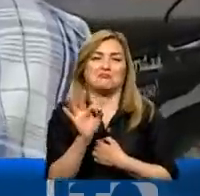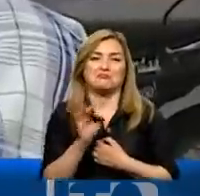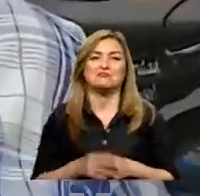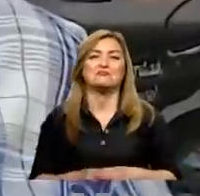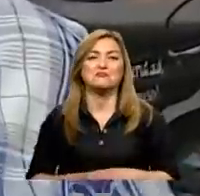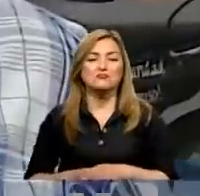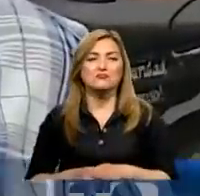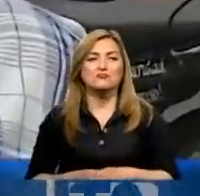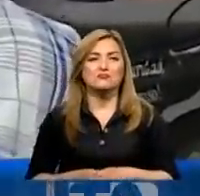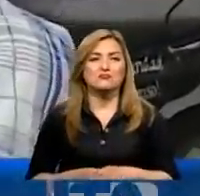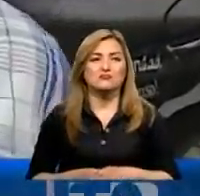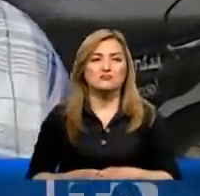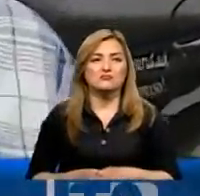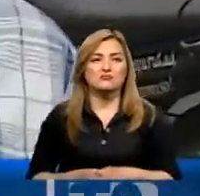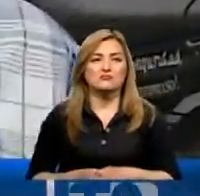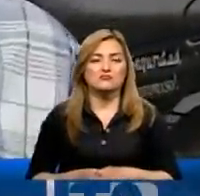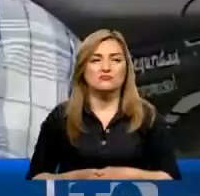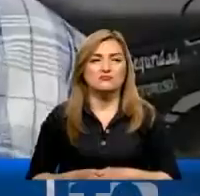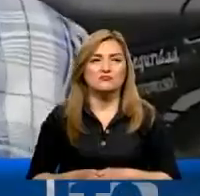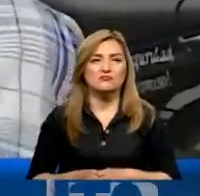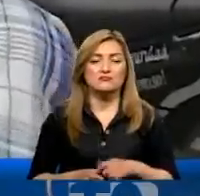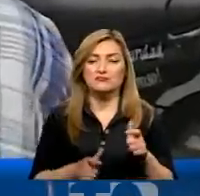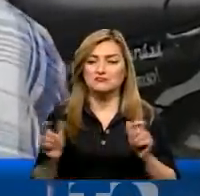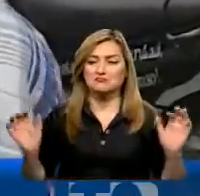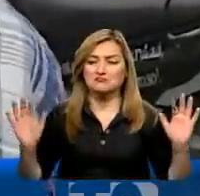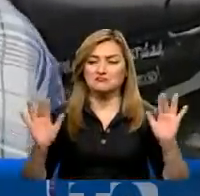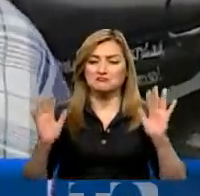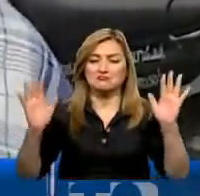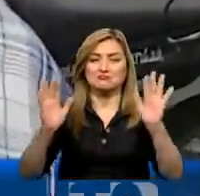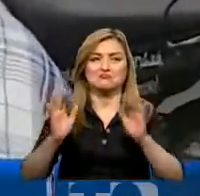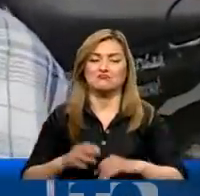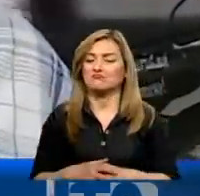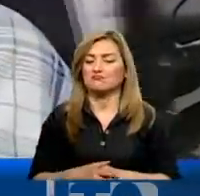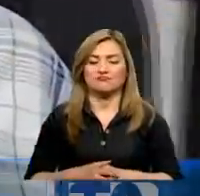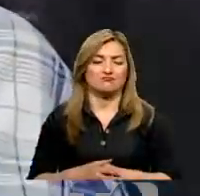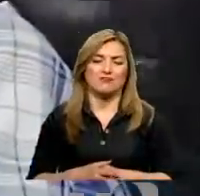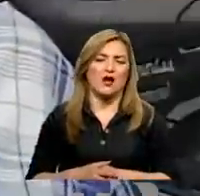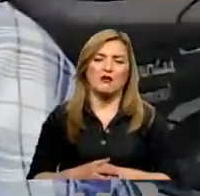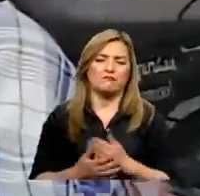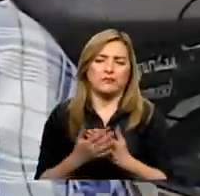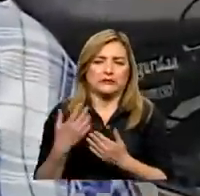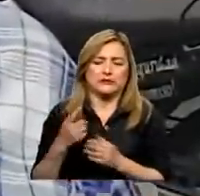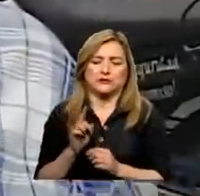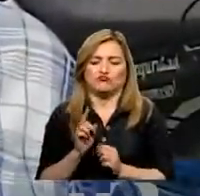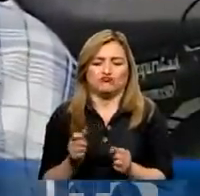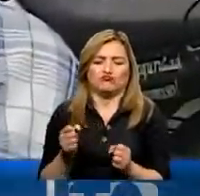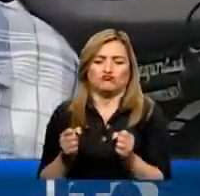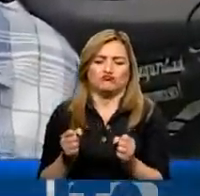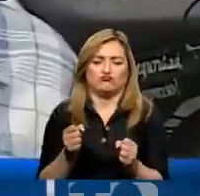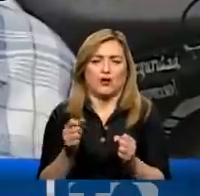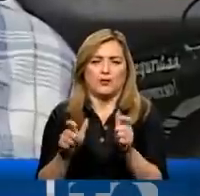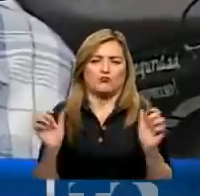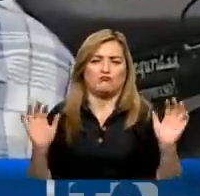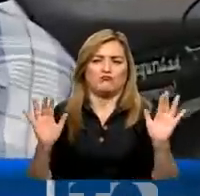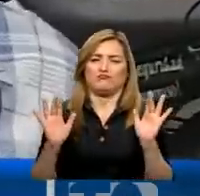hemos podido aglutinar gente, ¿no? Estamos tratando de hacer el recorrido lo más simple posible, pero tratando de llegar con